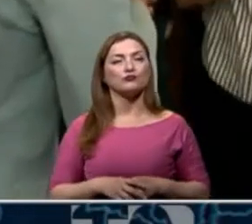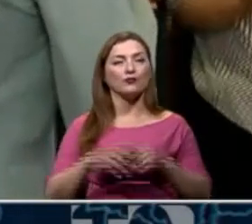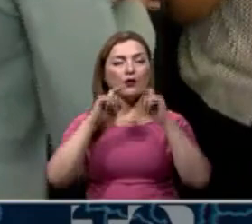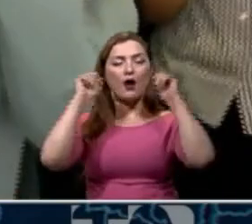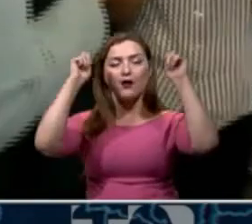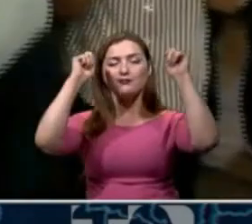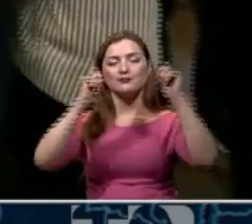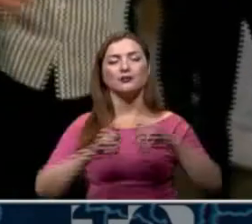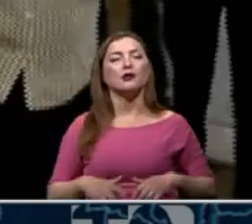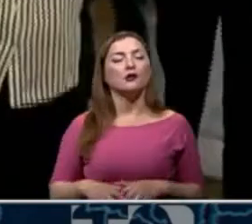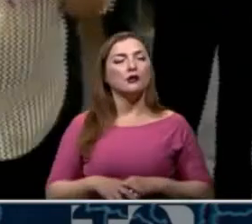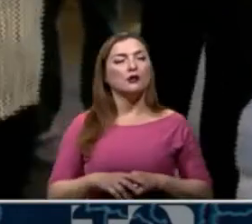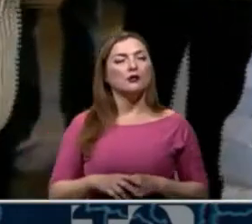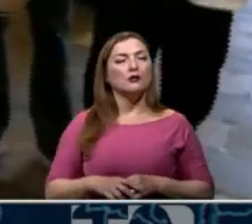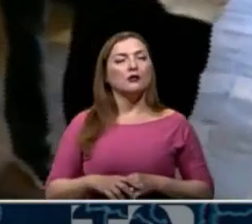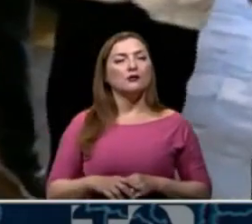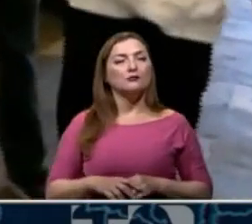barra!